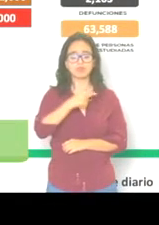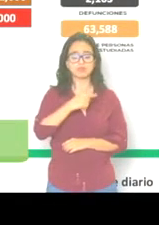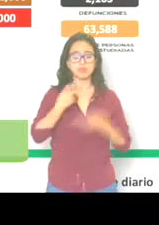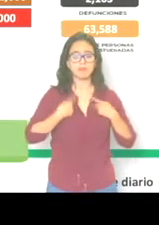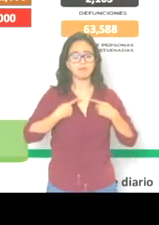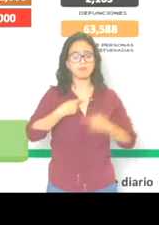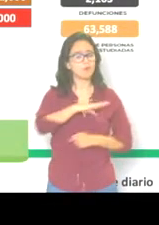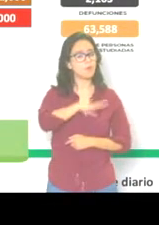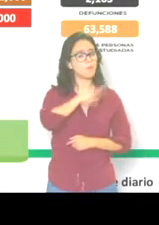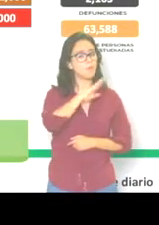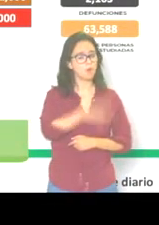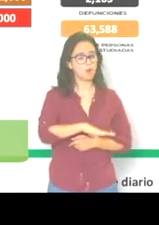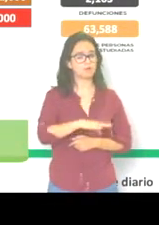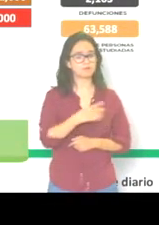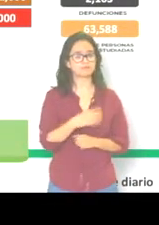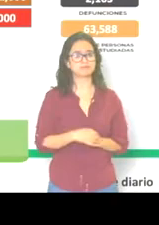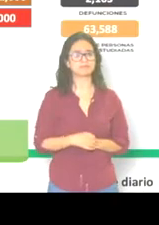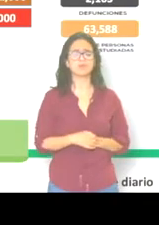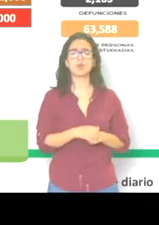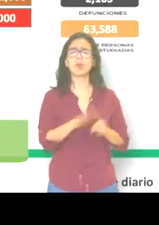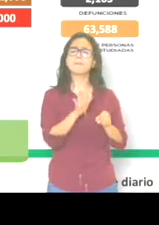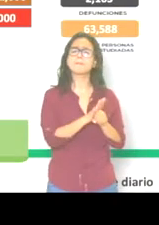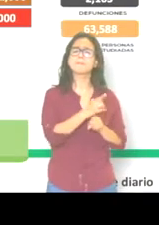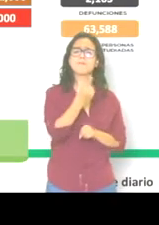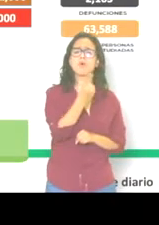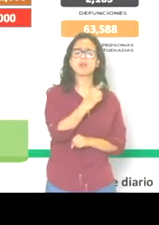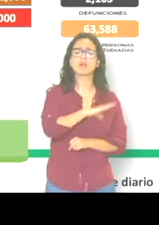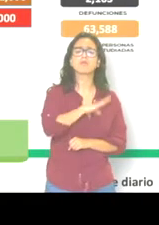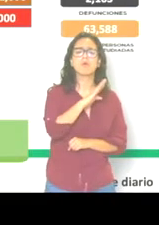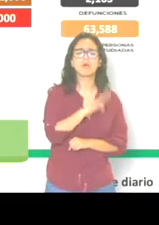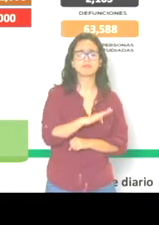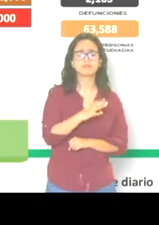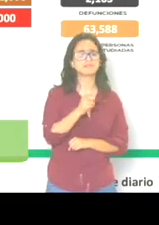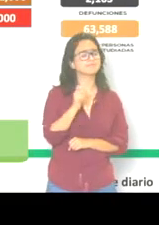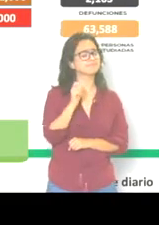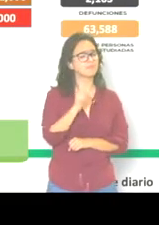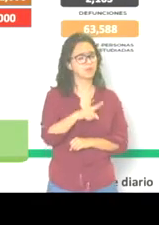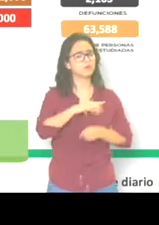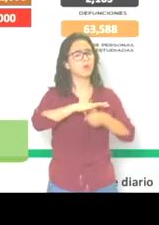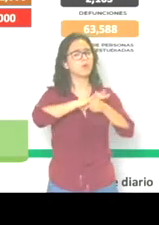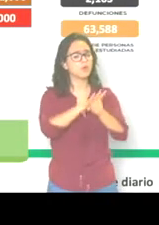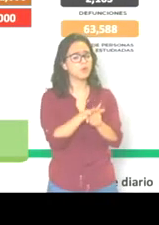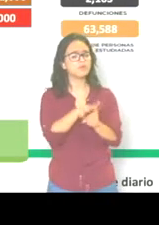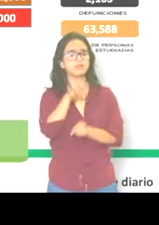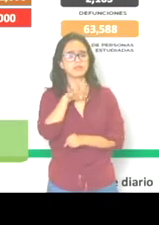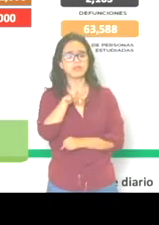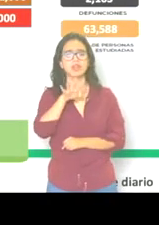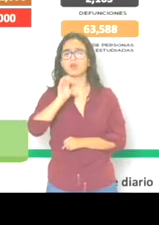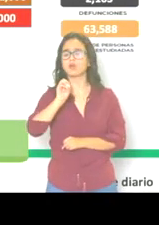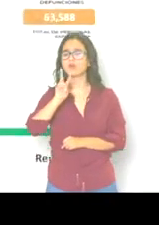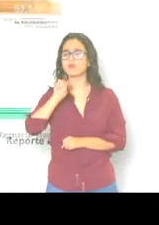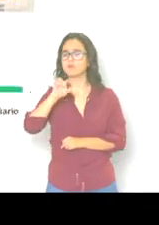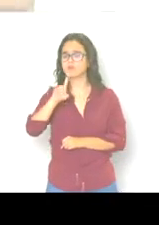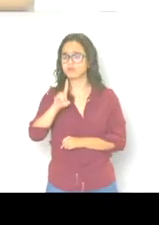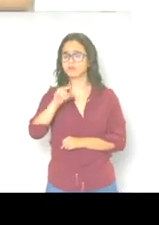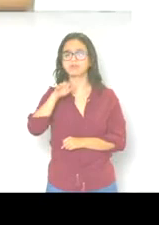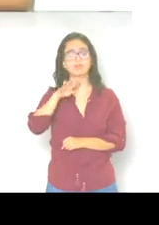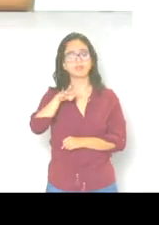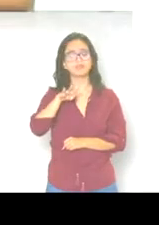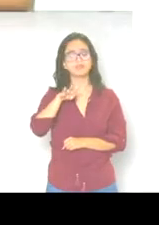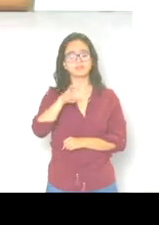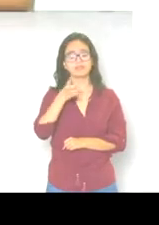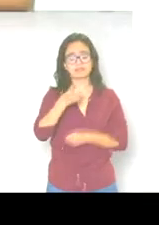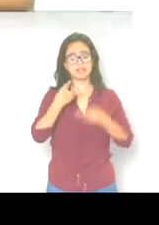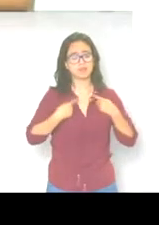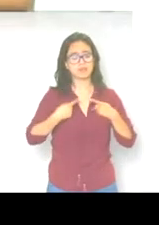personas que perdieron la vida y que la principal causa de esta defunción ha sido el COVID-19. Y con estas personas, bueno,